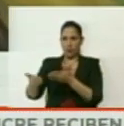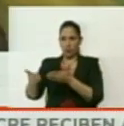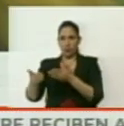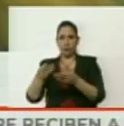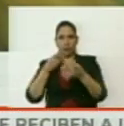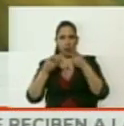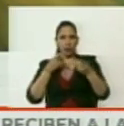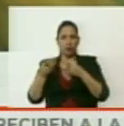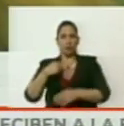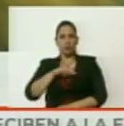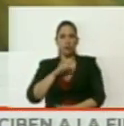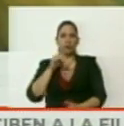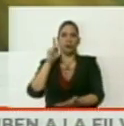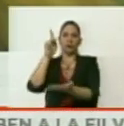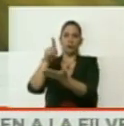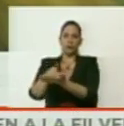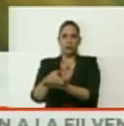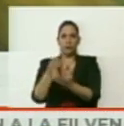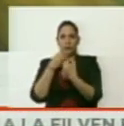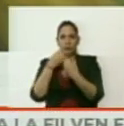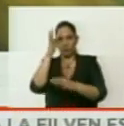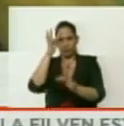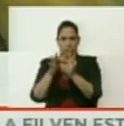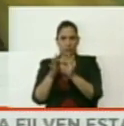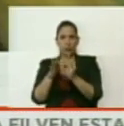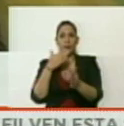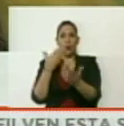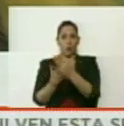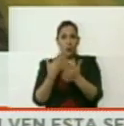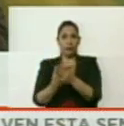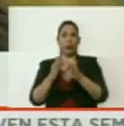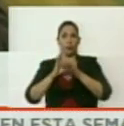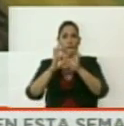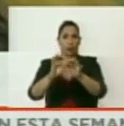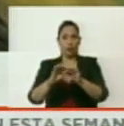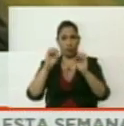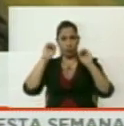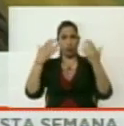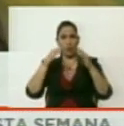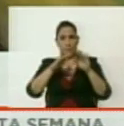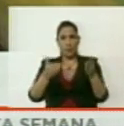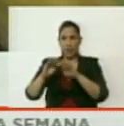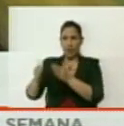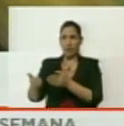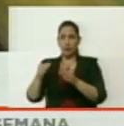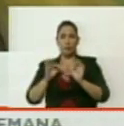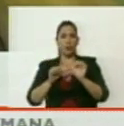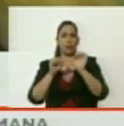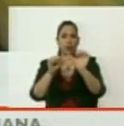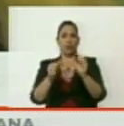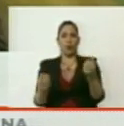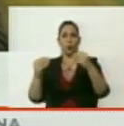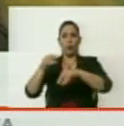de buena fe, con propuestas concretas para lograr una mesa permanente y un acuerdo político o